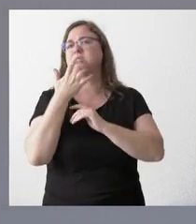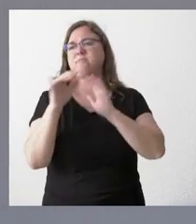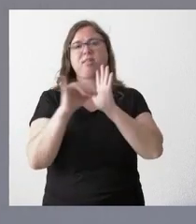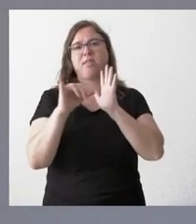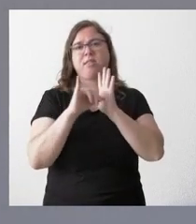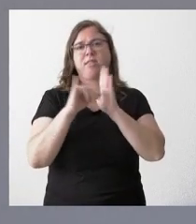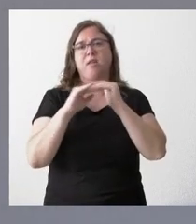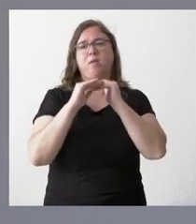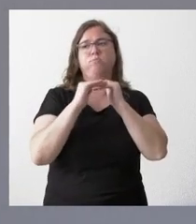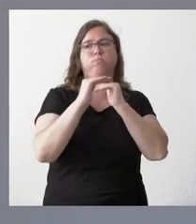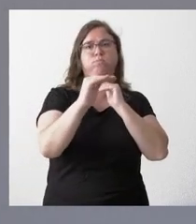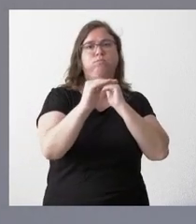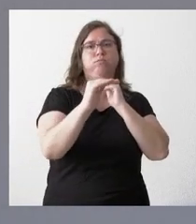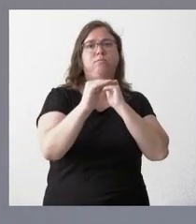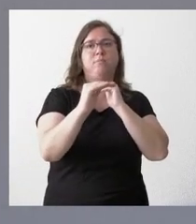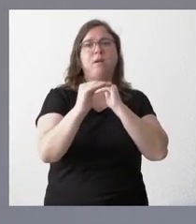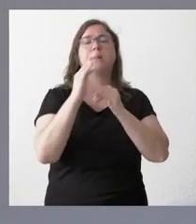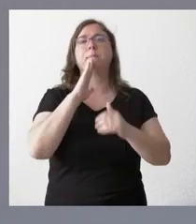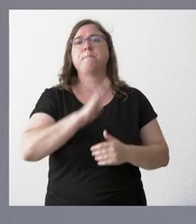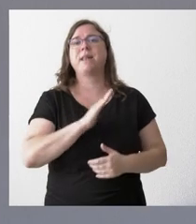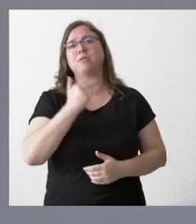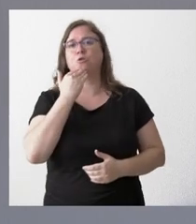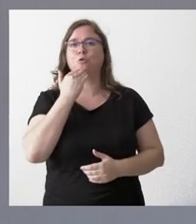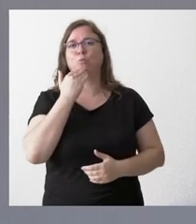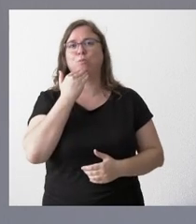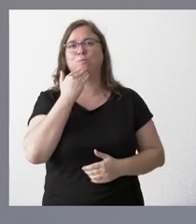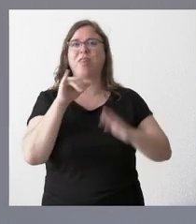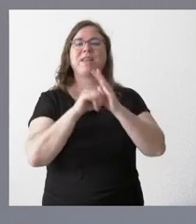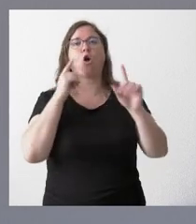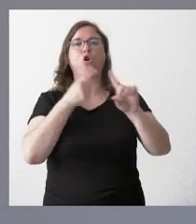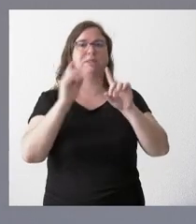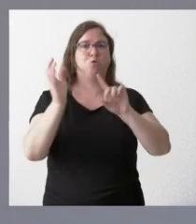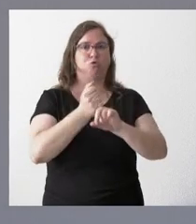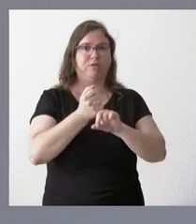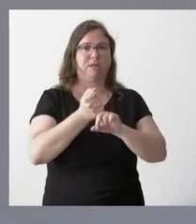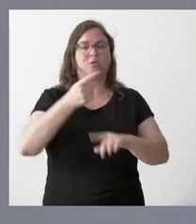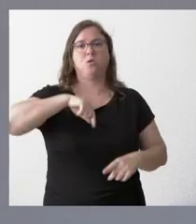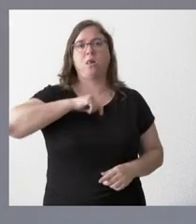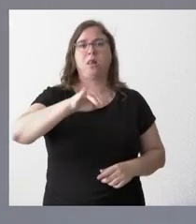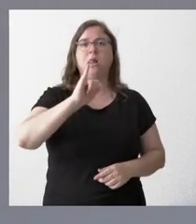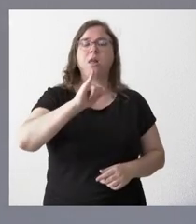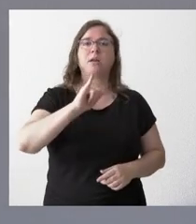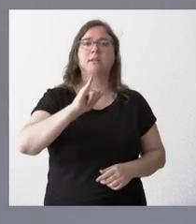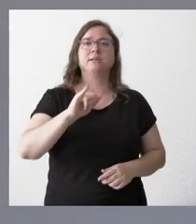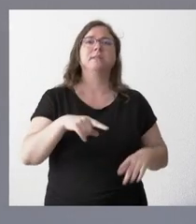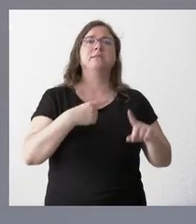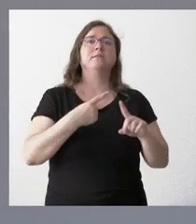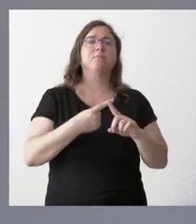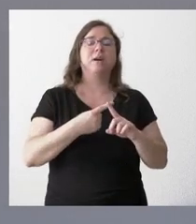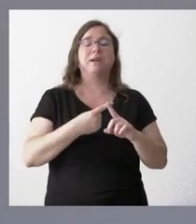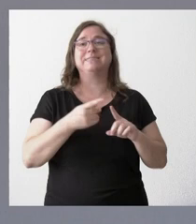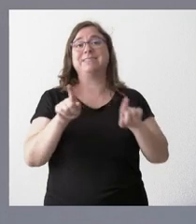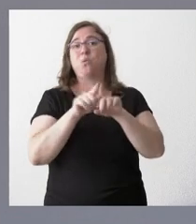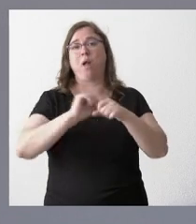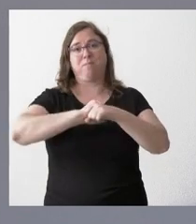nivel de estabilidad nos parece que nos acerca al objetivo que teníamos también, que se condicionó con la pandemia,